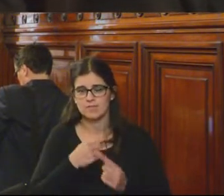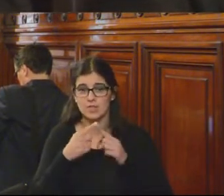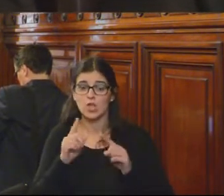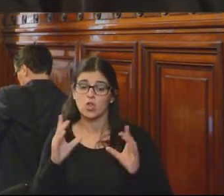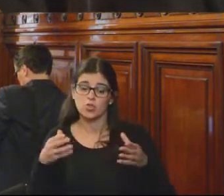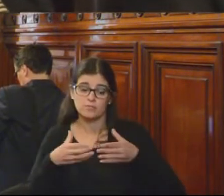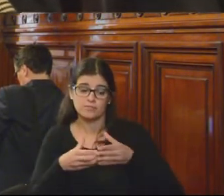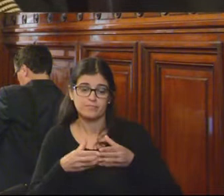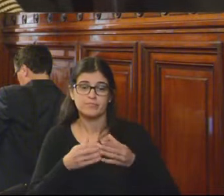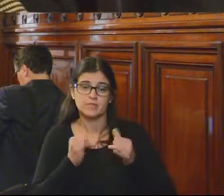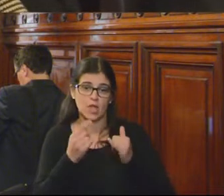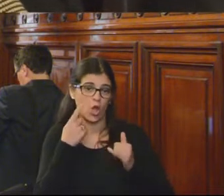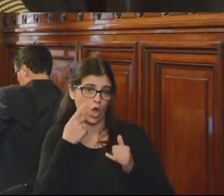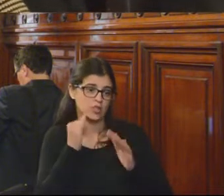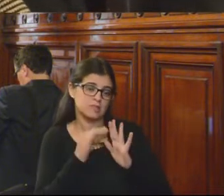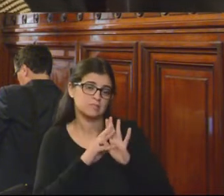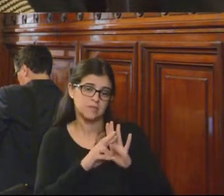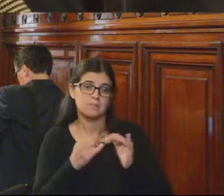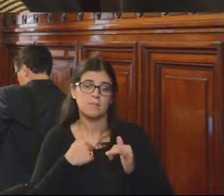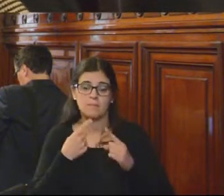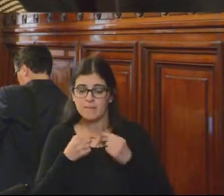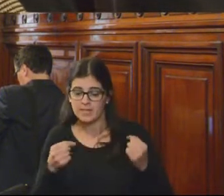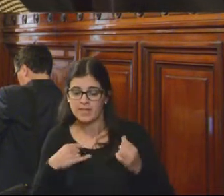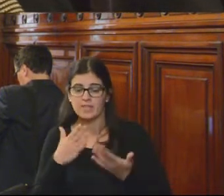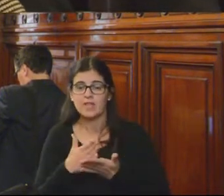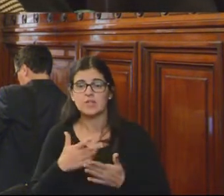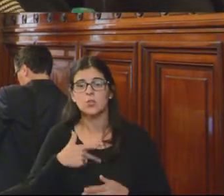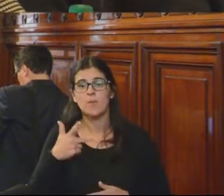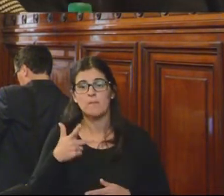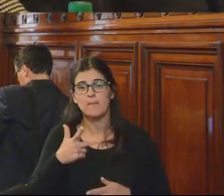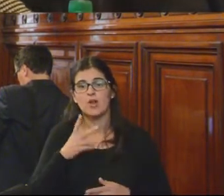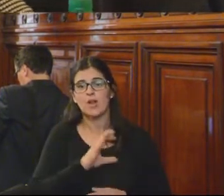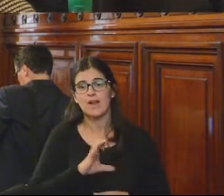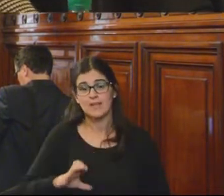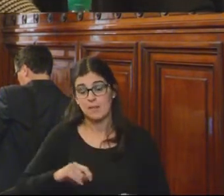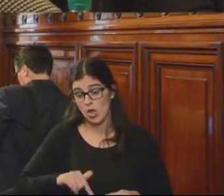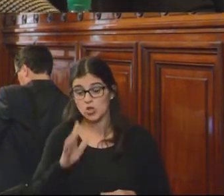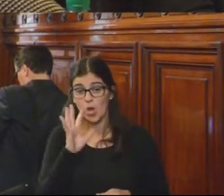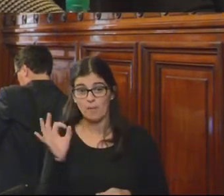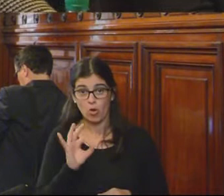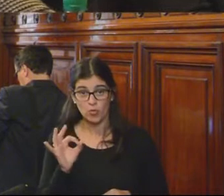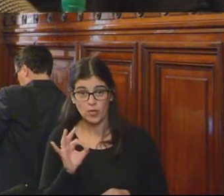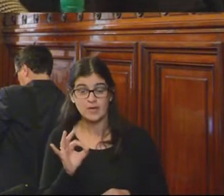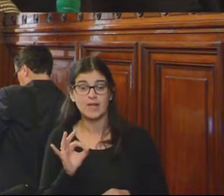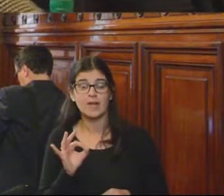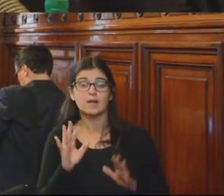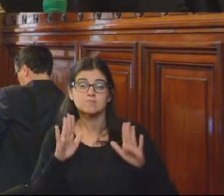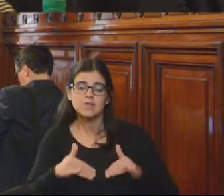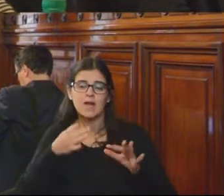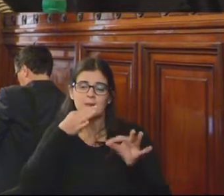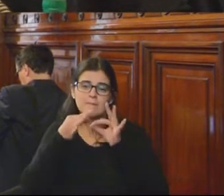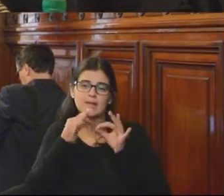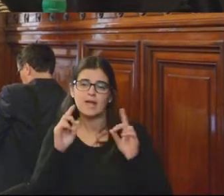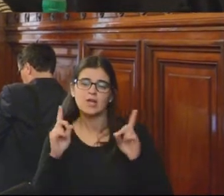comisionados, a los que ya me conocen por mi trabajo en materia de derechos humanos de la Agencia del Estado, pero en esta oportunidad me corresponde explicar